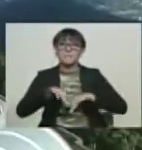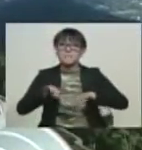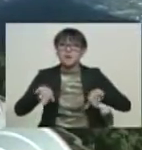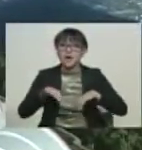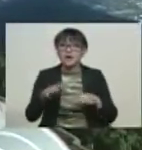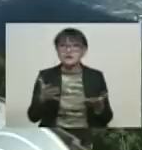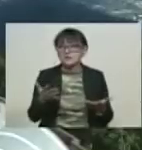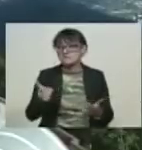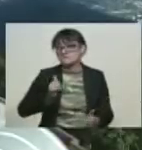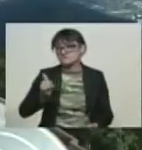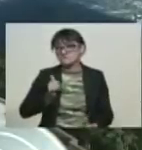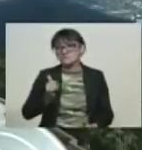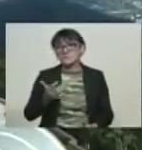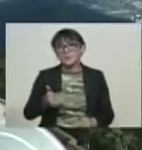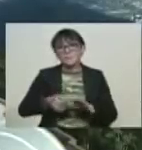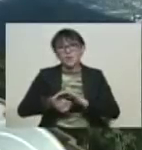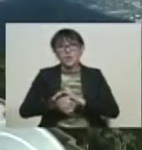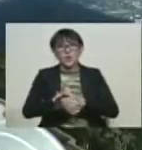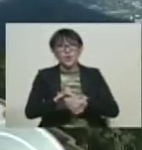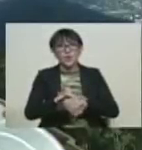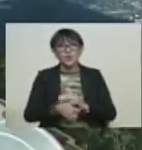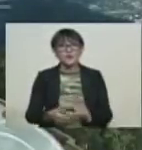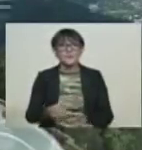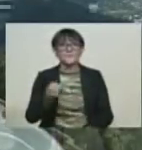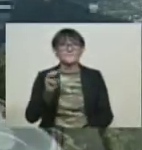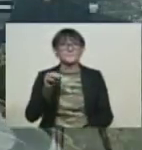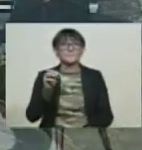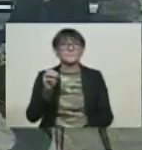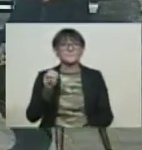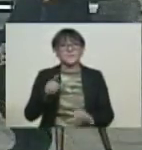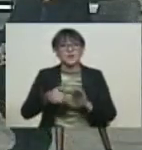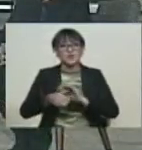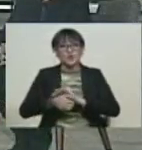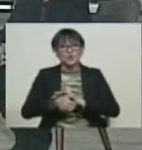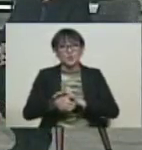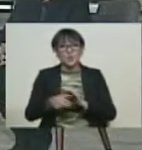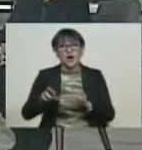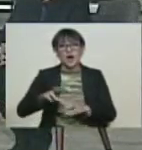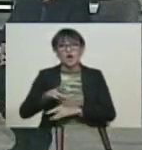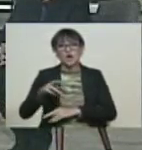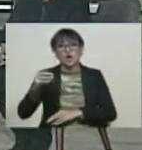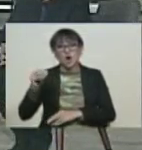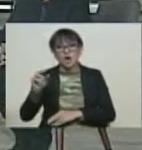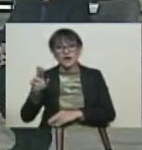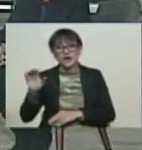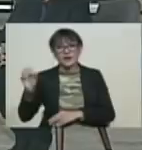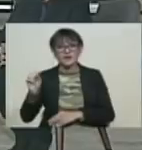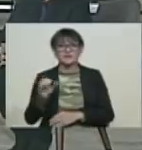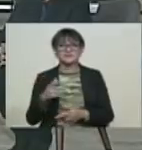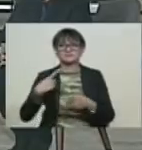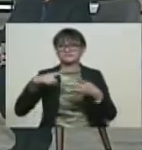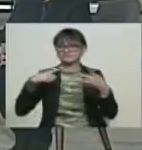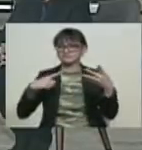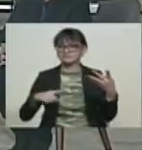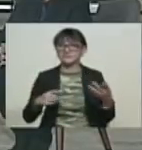playas, elija la que quiera. Morrocoy, Mochima, La Tortuga, Los Roques, Cata,